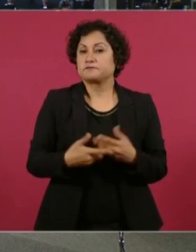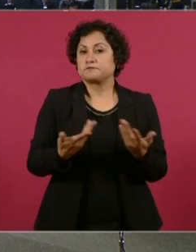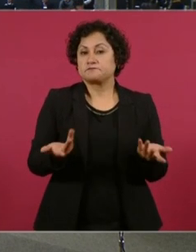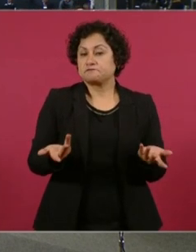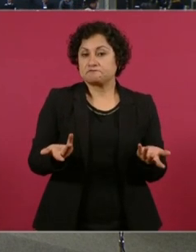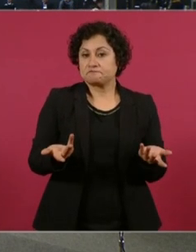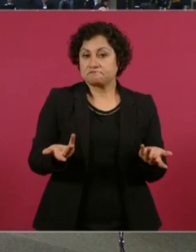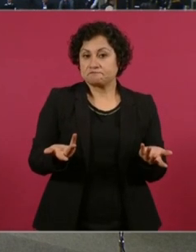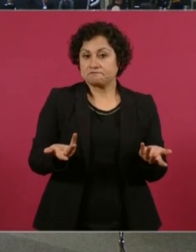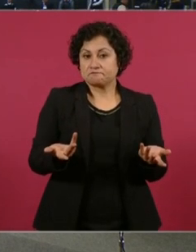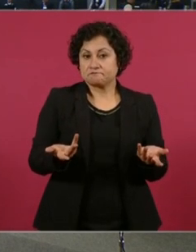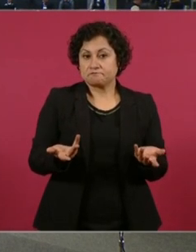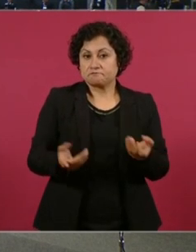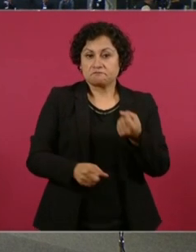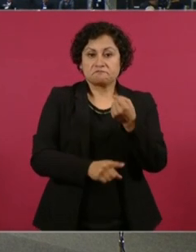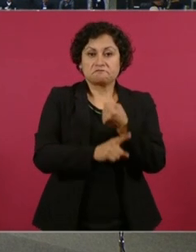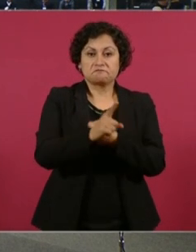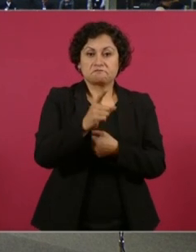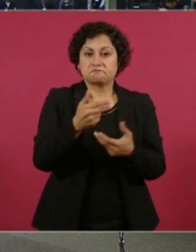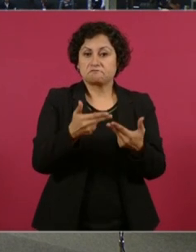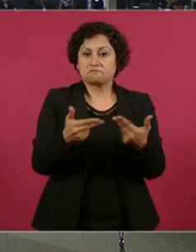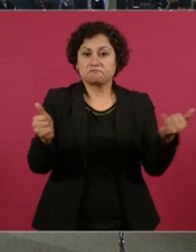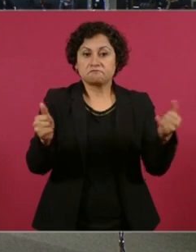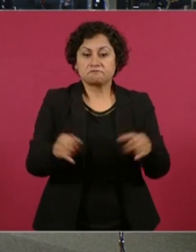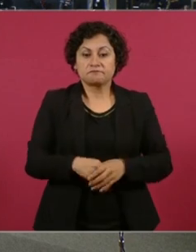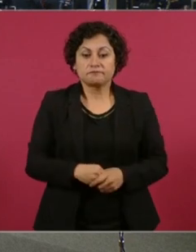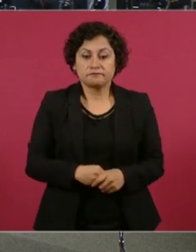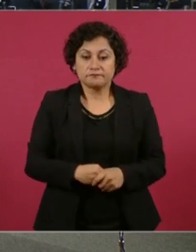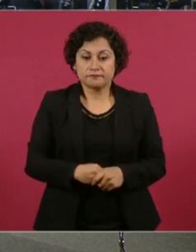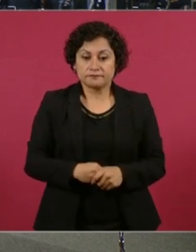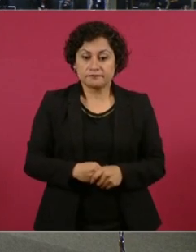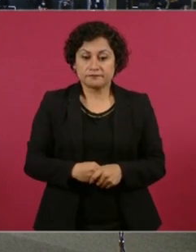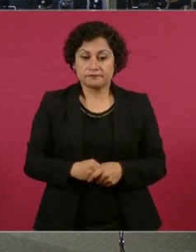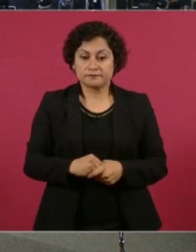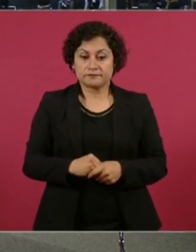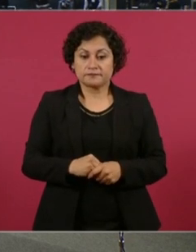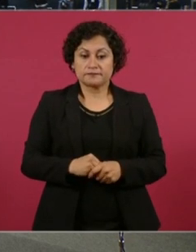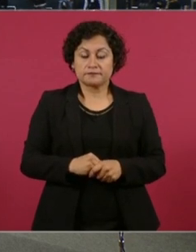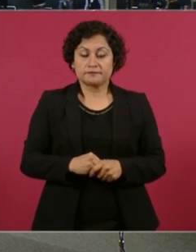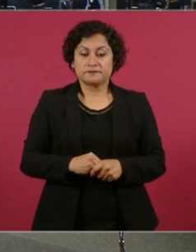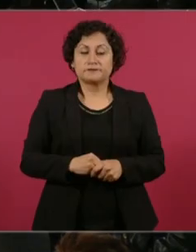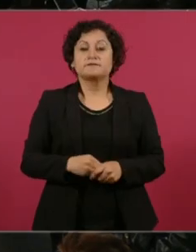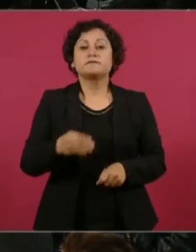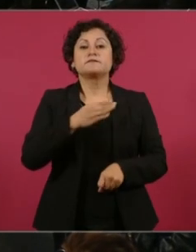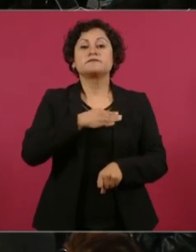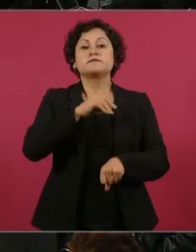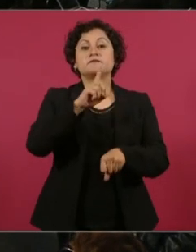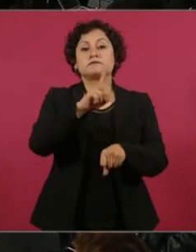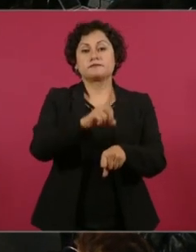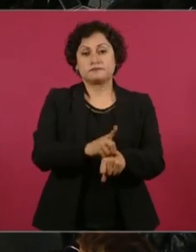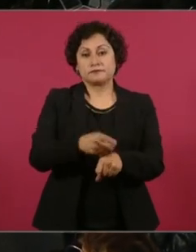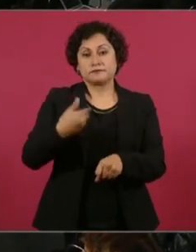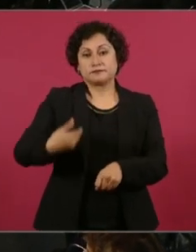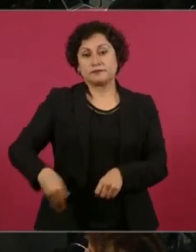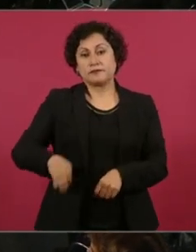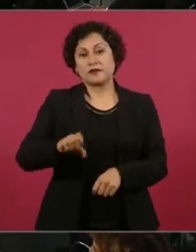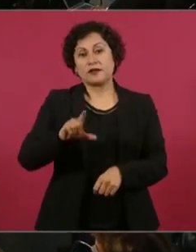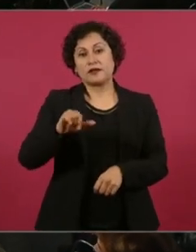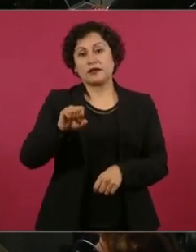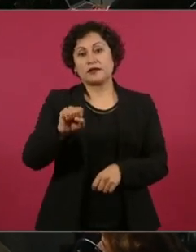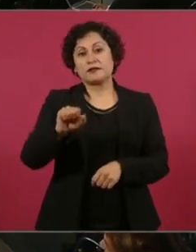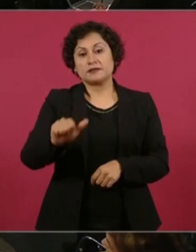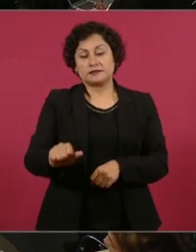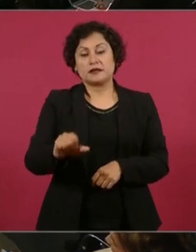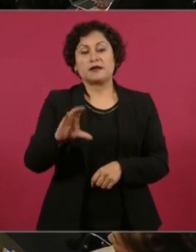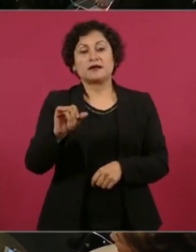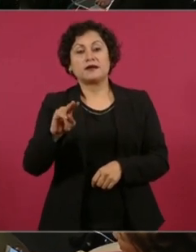nada. Buenos días, señor presidente. Elisa Santos para el CABA